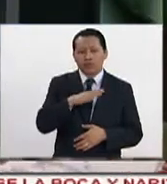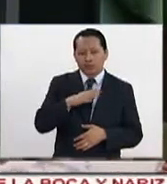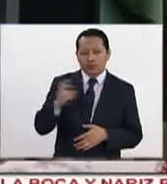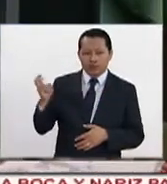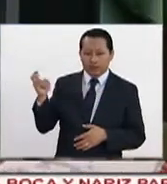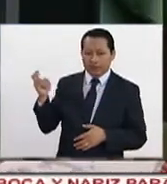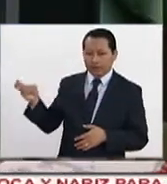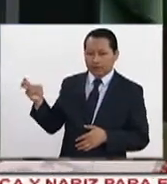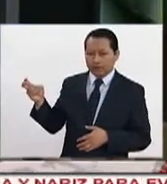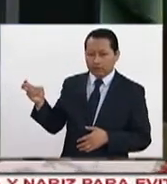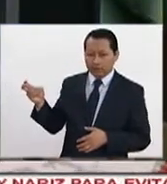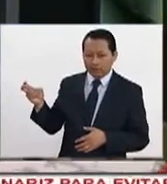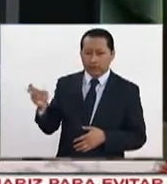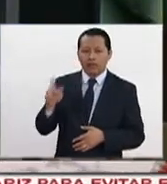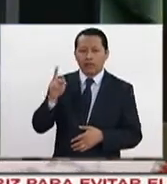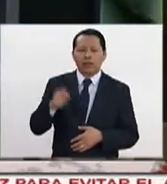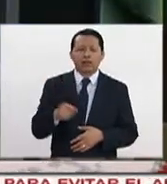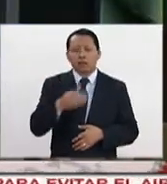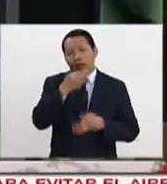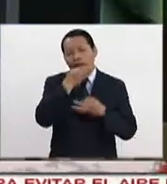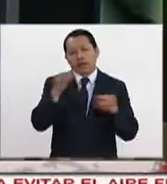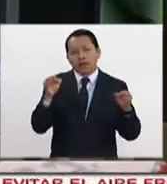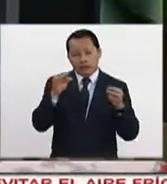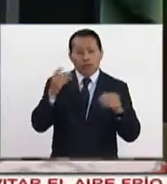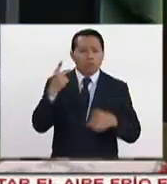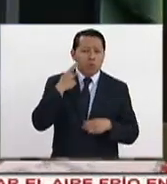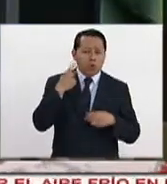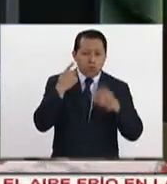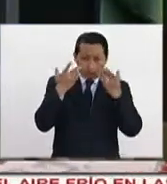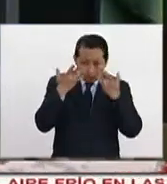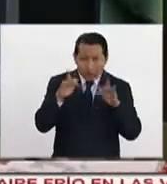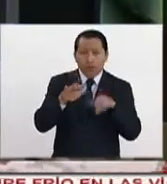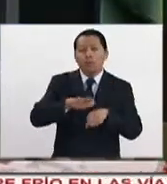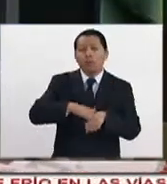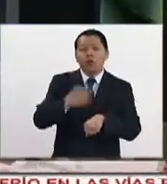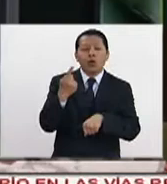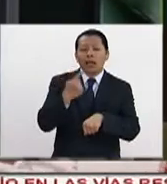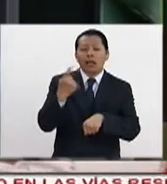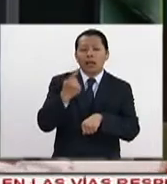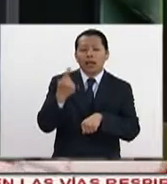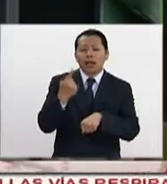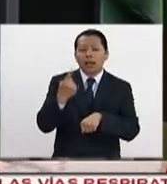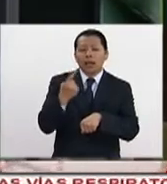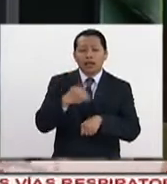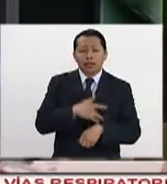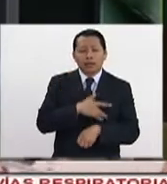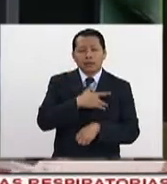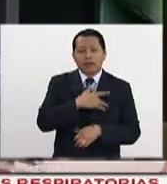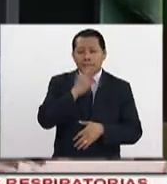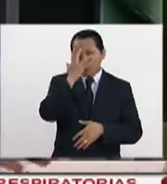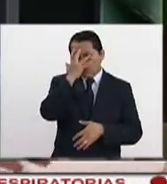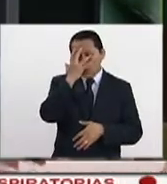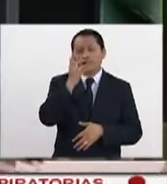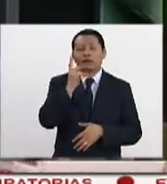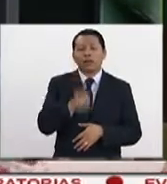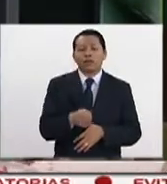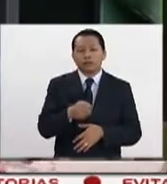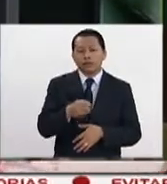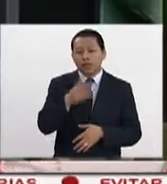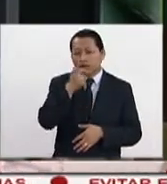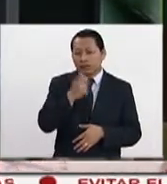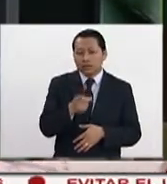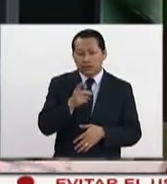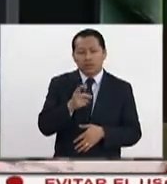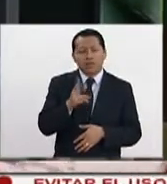Tiririca, anunció que va a abandonar la política porque pues siente vergüenza. Aseguró que está